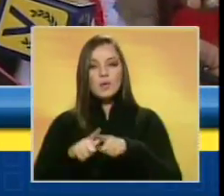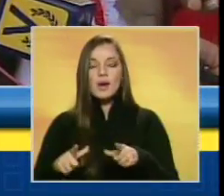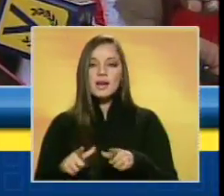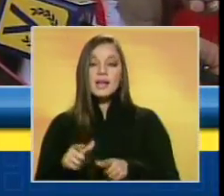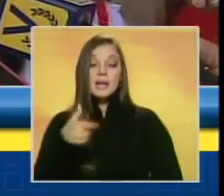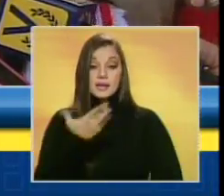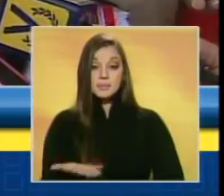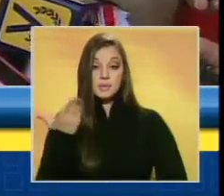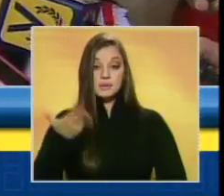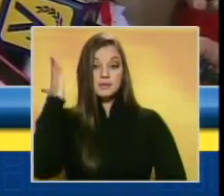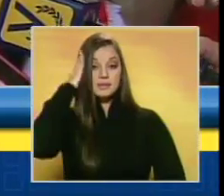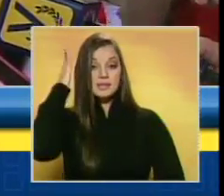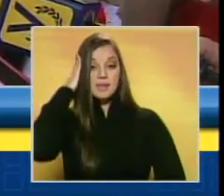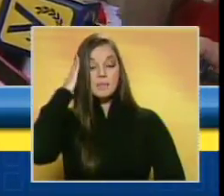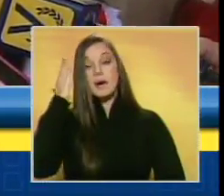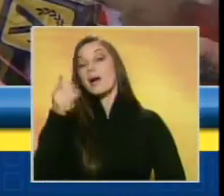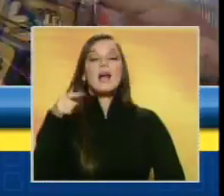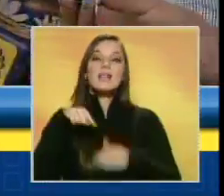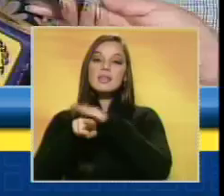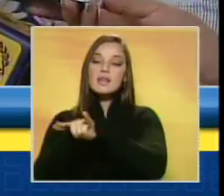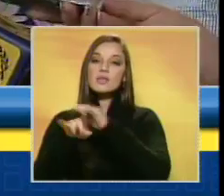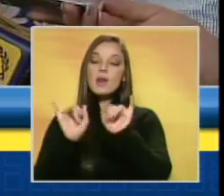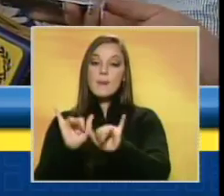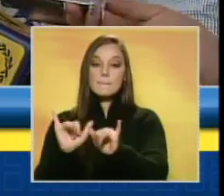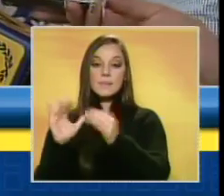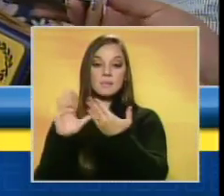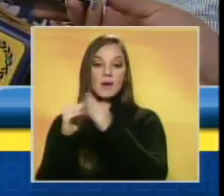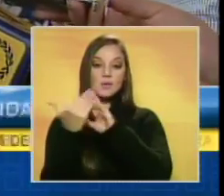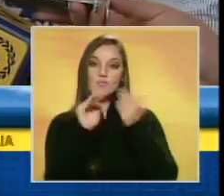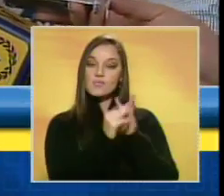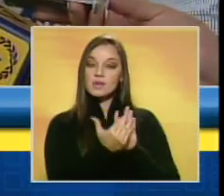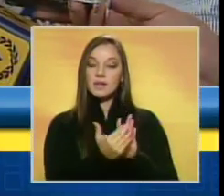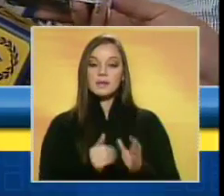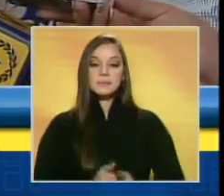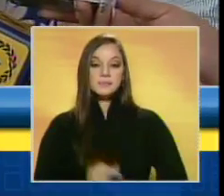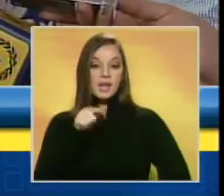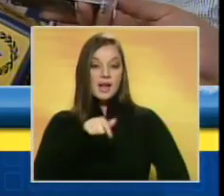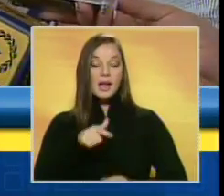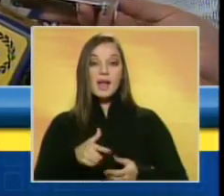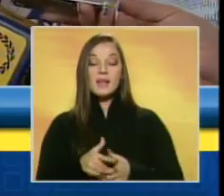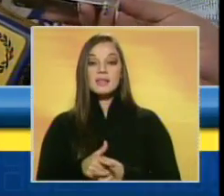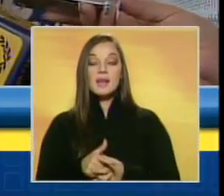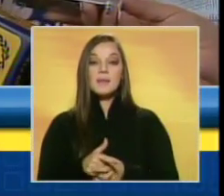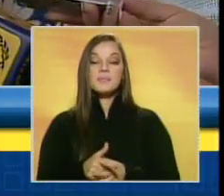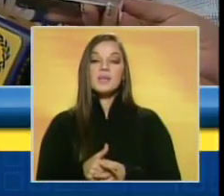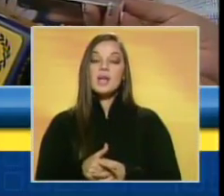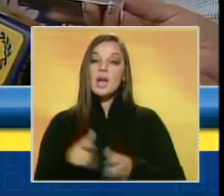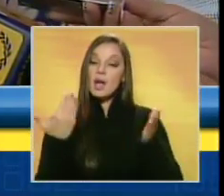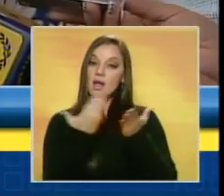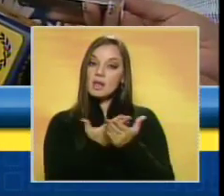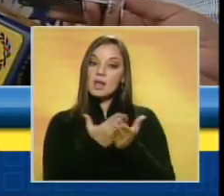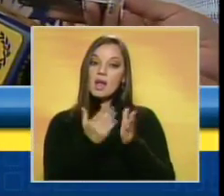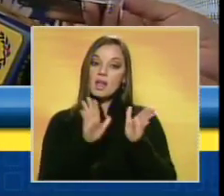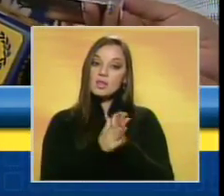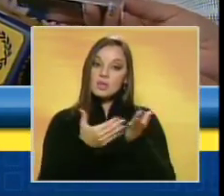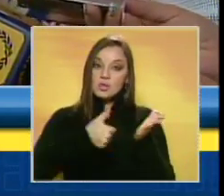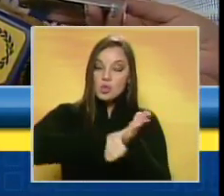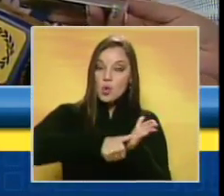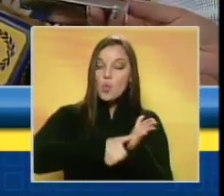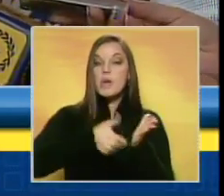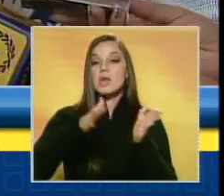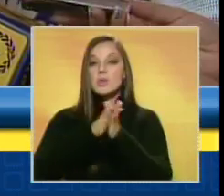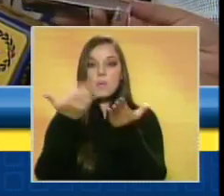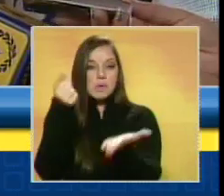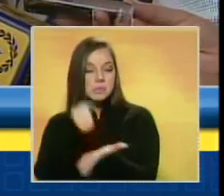que vamos a estar dentro de sus propias comunidades. Ese documento que nos permite transitar y ser